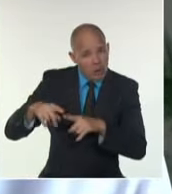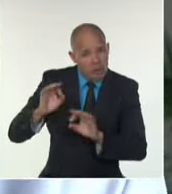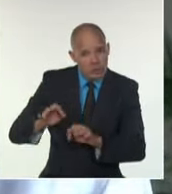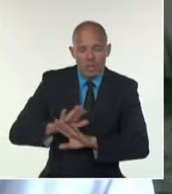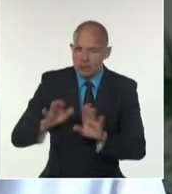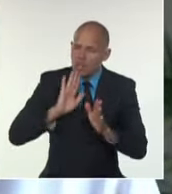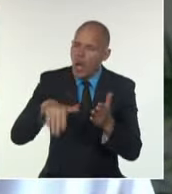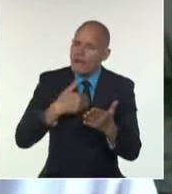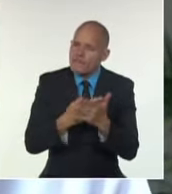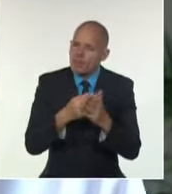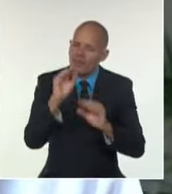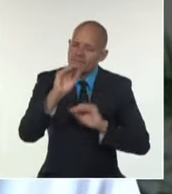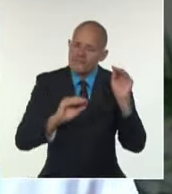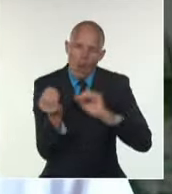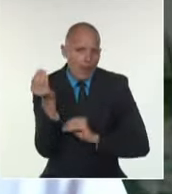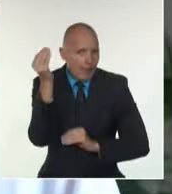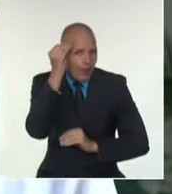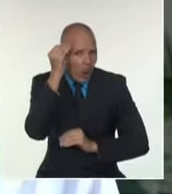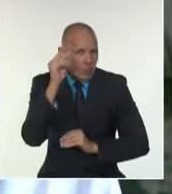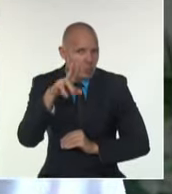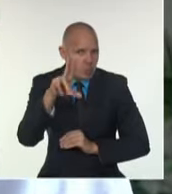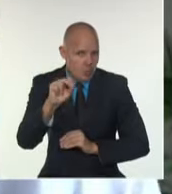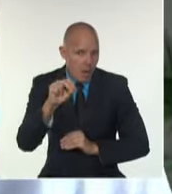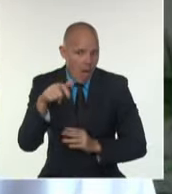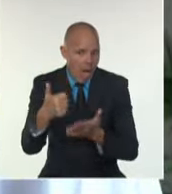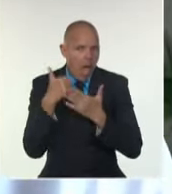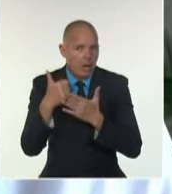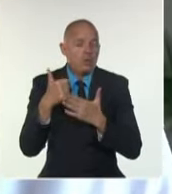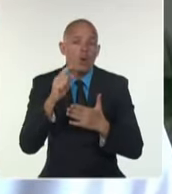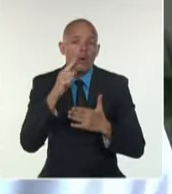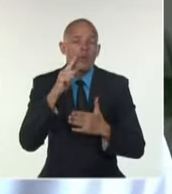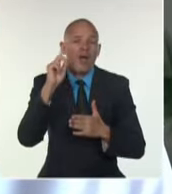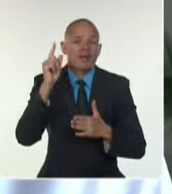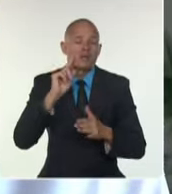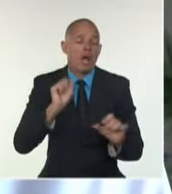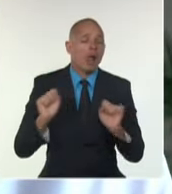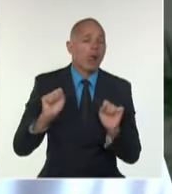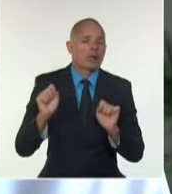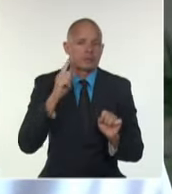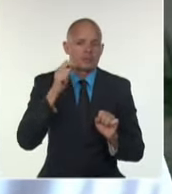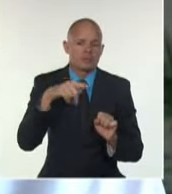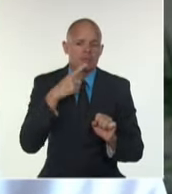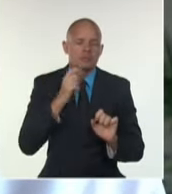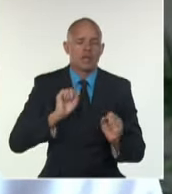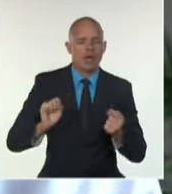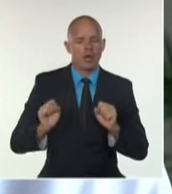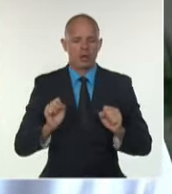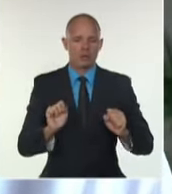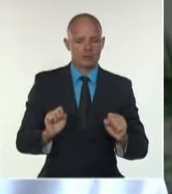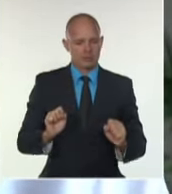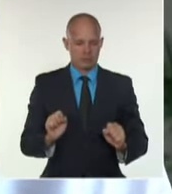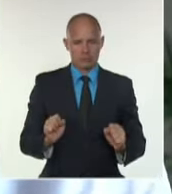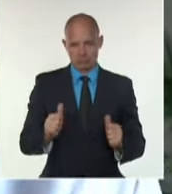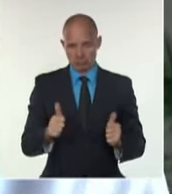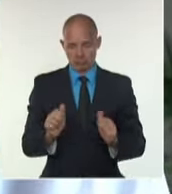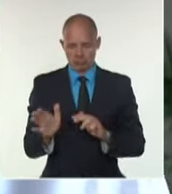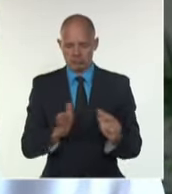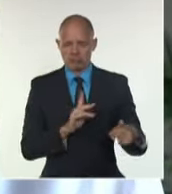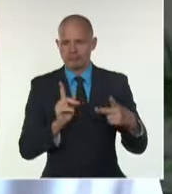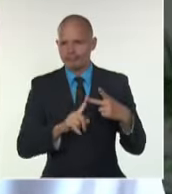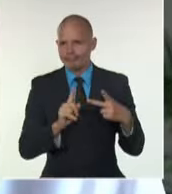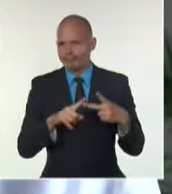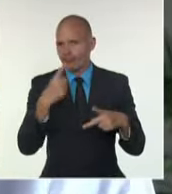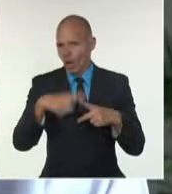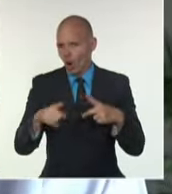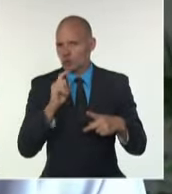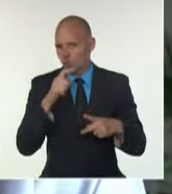terapéutica. Segundo producto que se presentó es un equipo de pesquisa que se llama el Infantix, para encontrar en niños